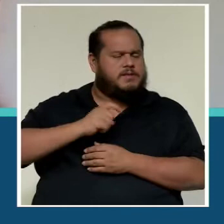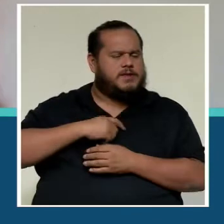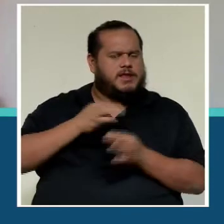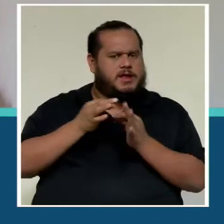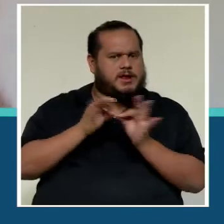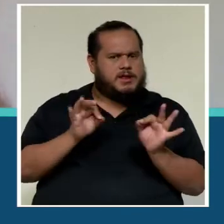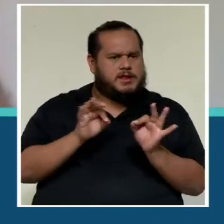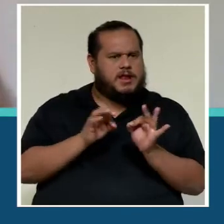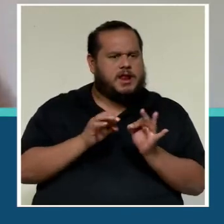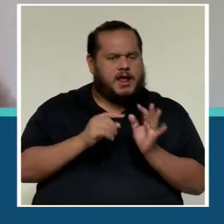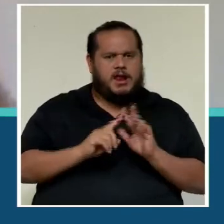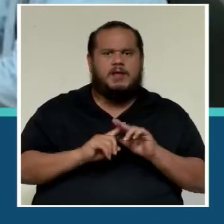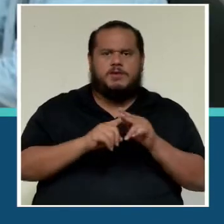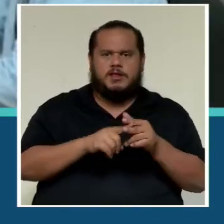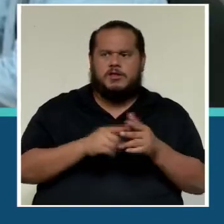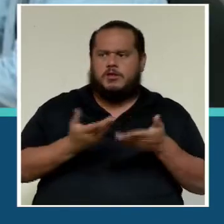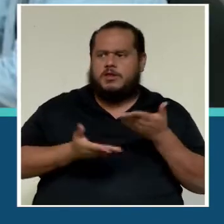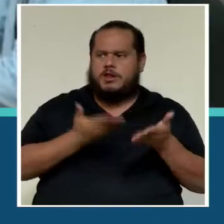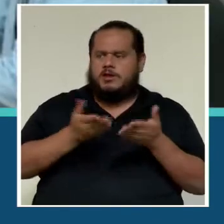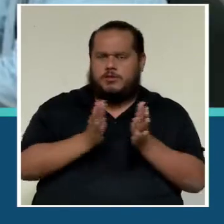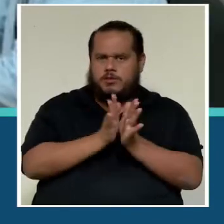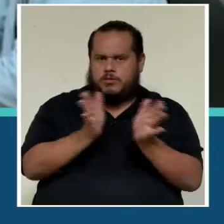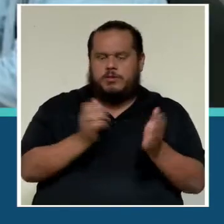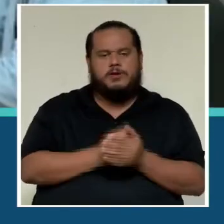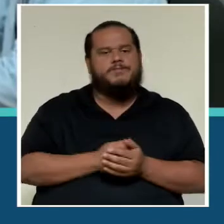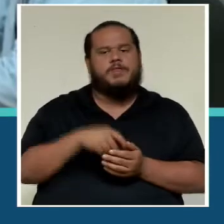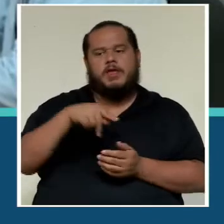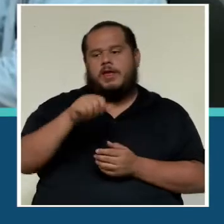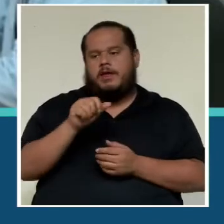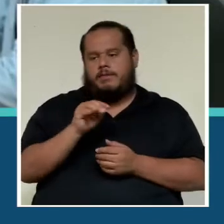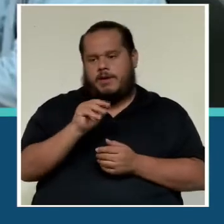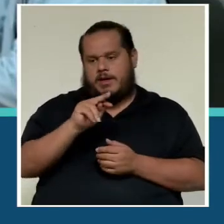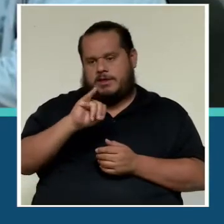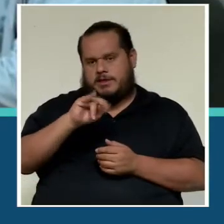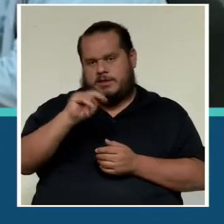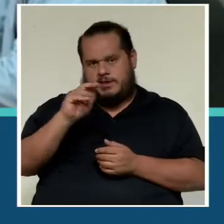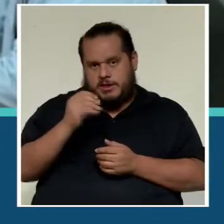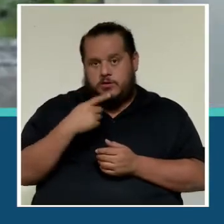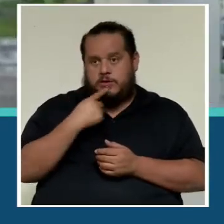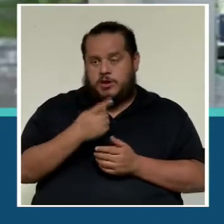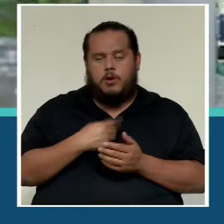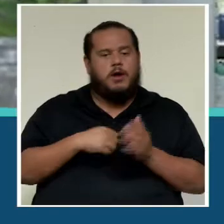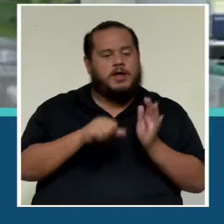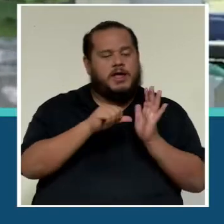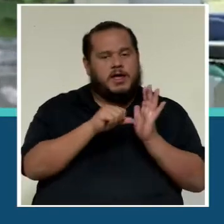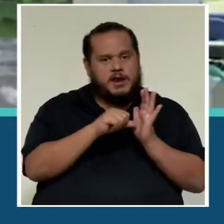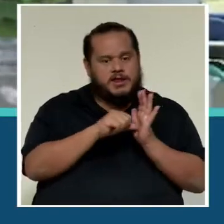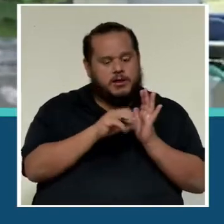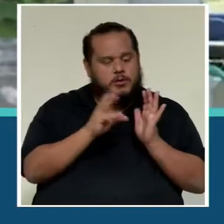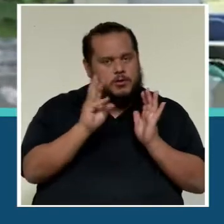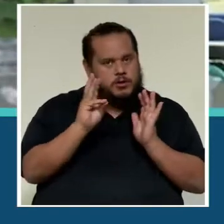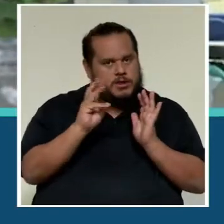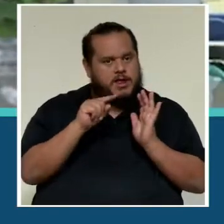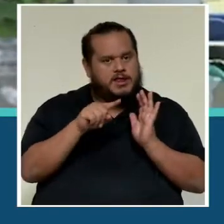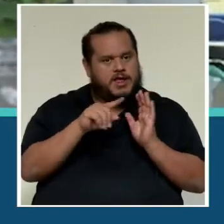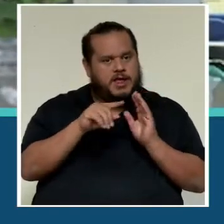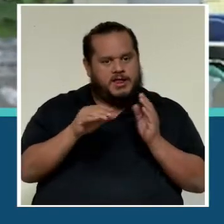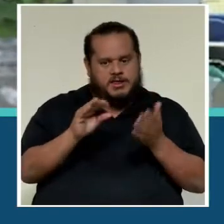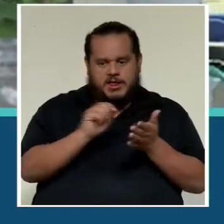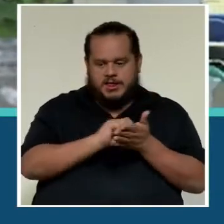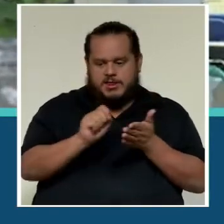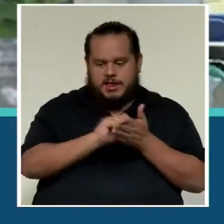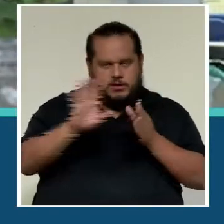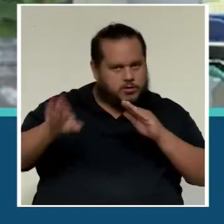la prestación del servicio público. Finalmente, Patiño expresó que el artículo 6 de este texto sustitutivo